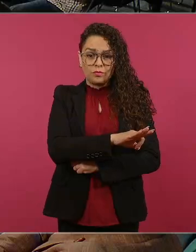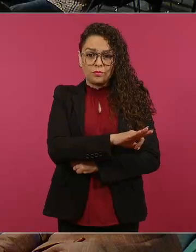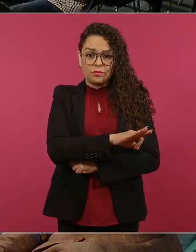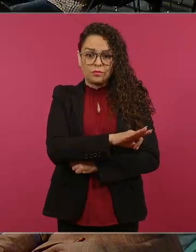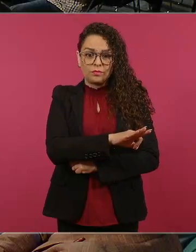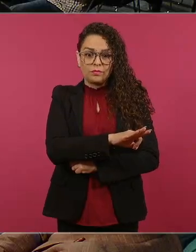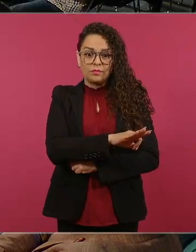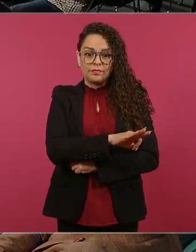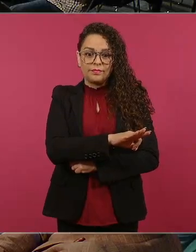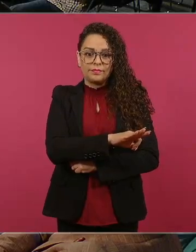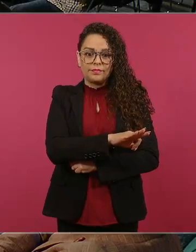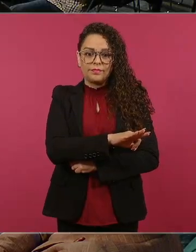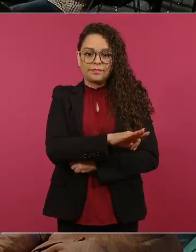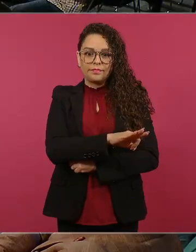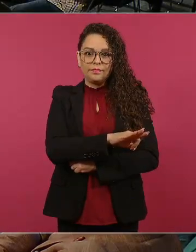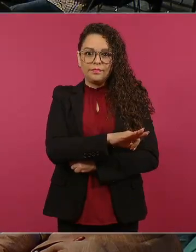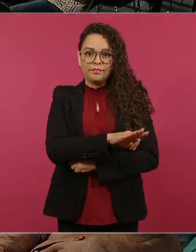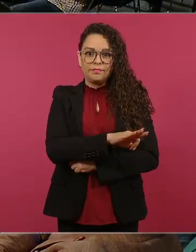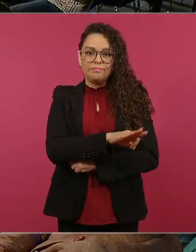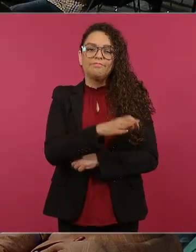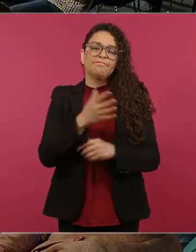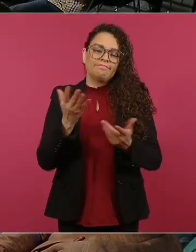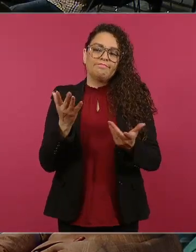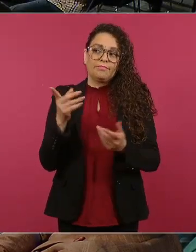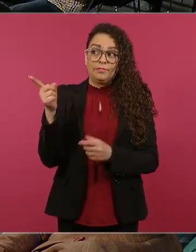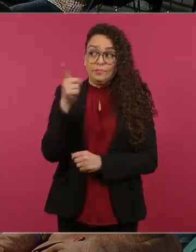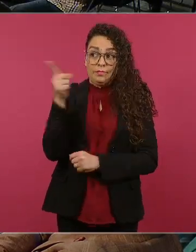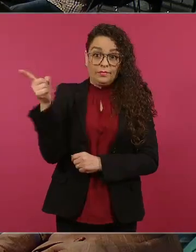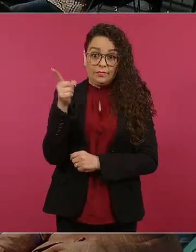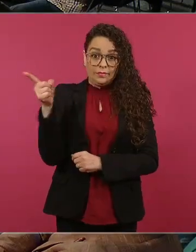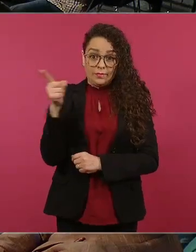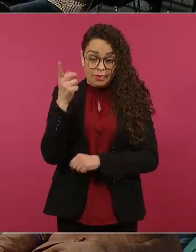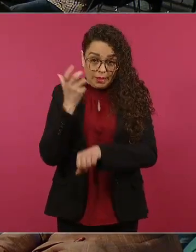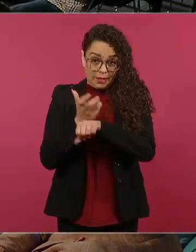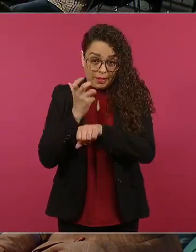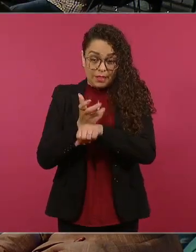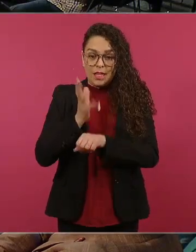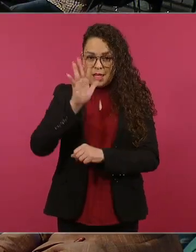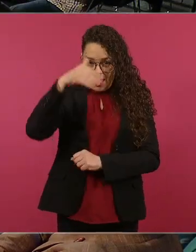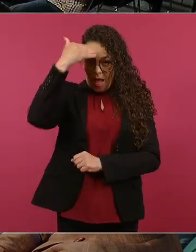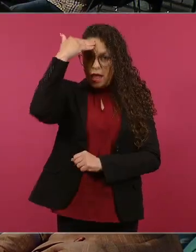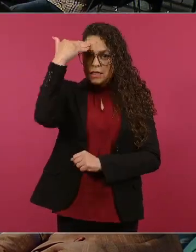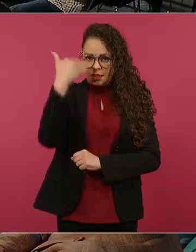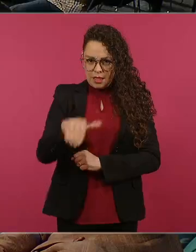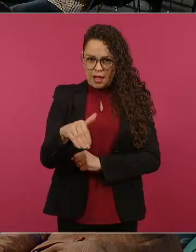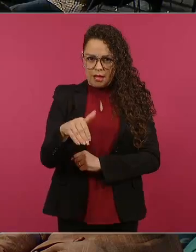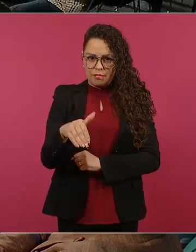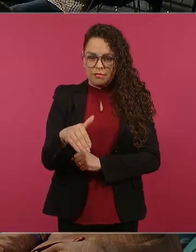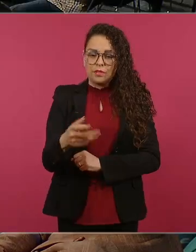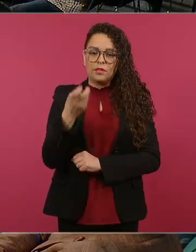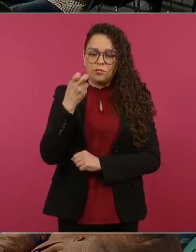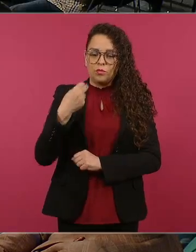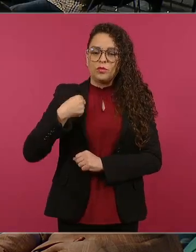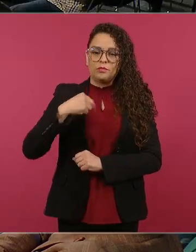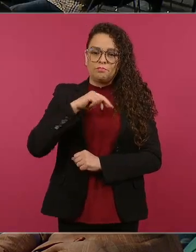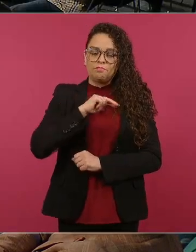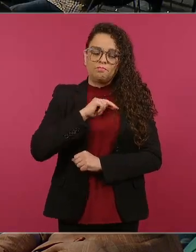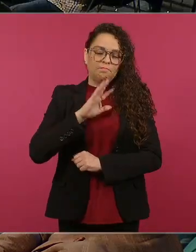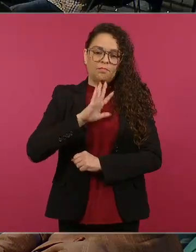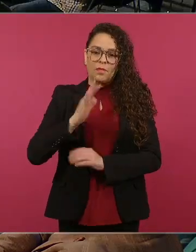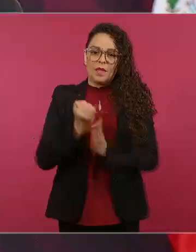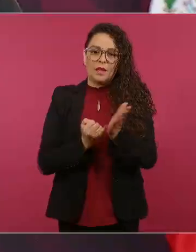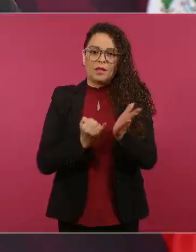Y pasamos, ya ellos ya sabían en Estados Unidos, y pasamos ese expediente a la